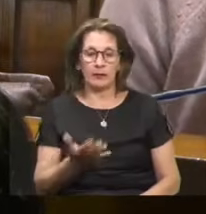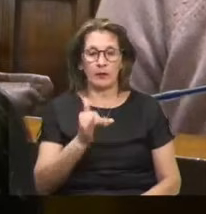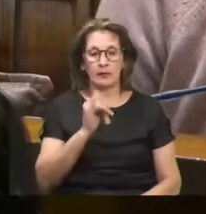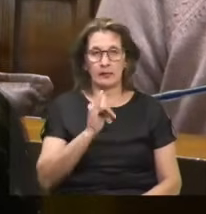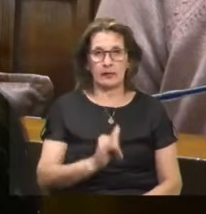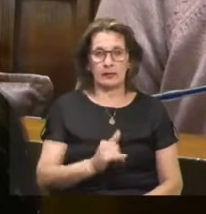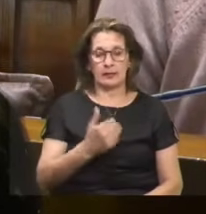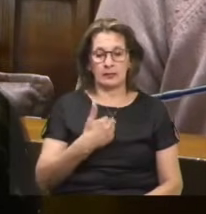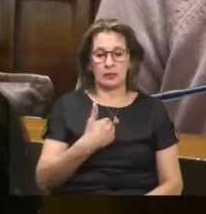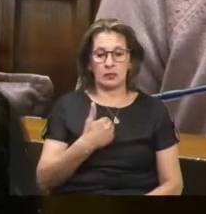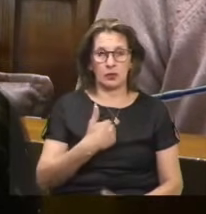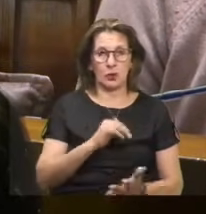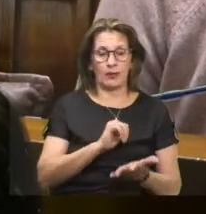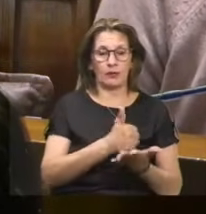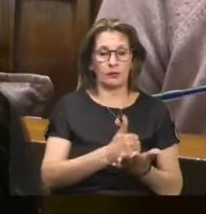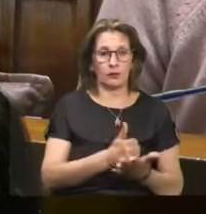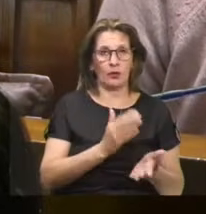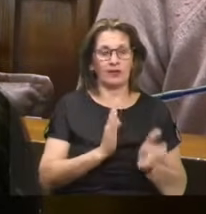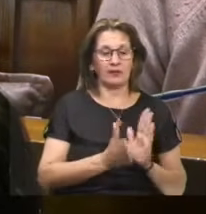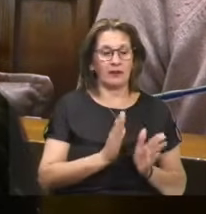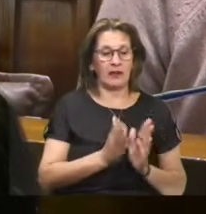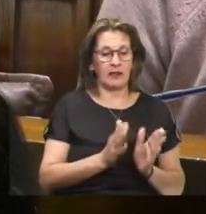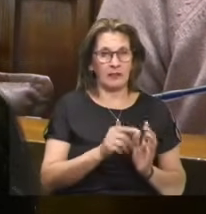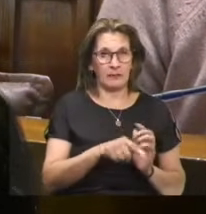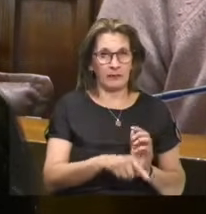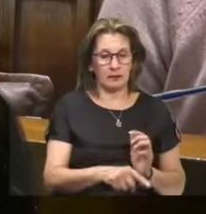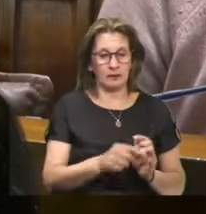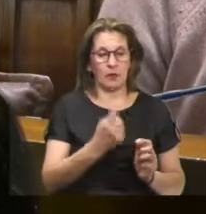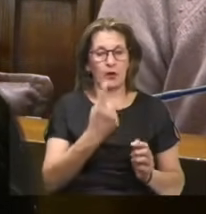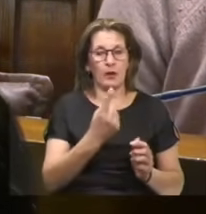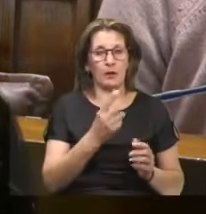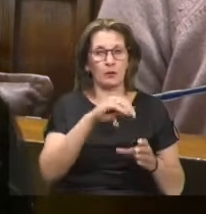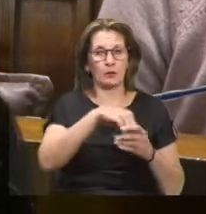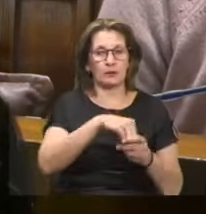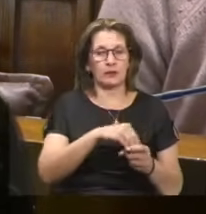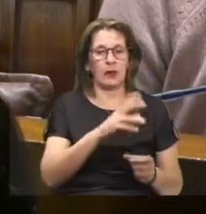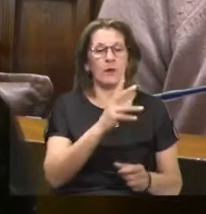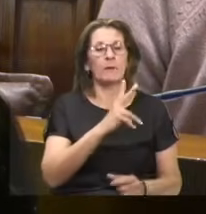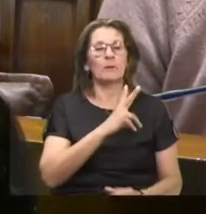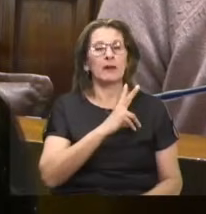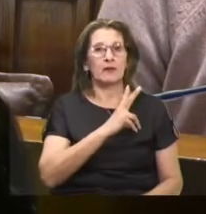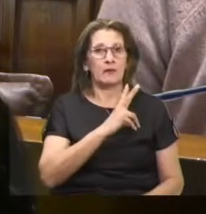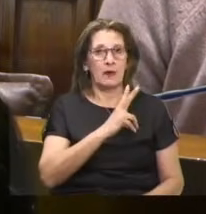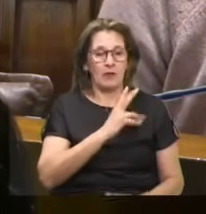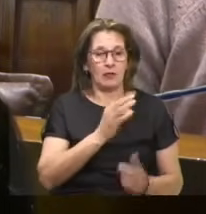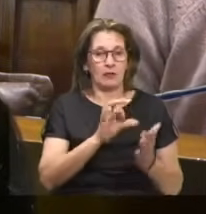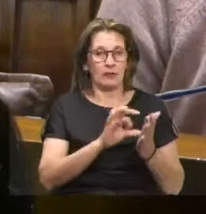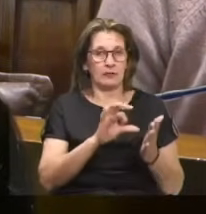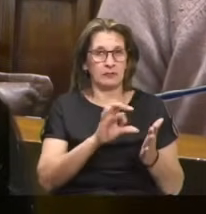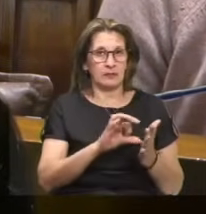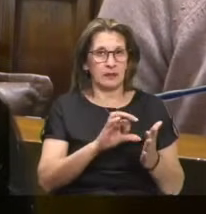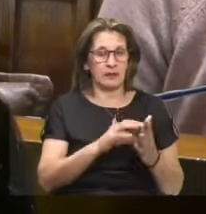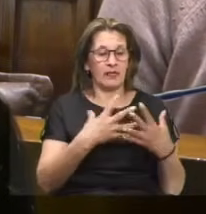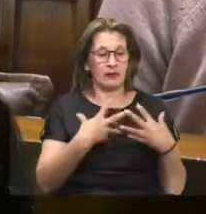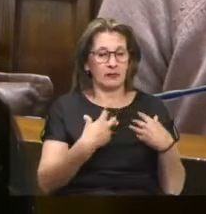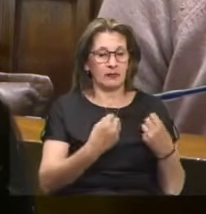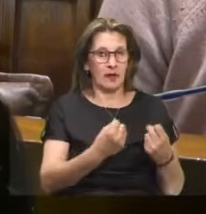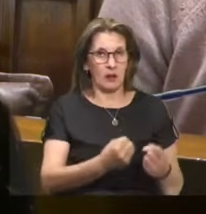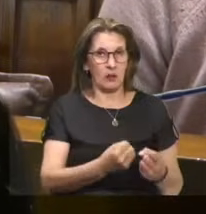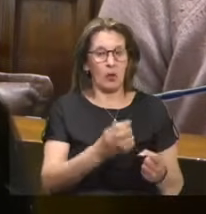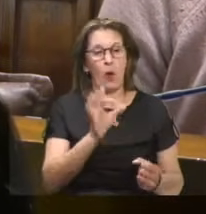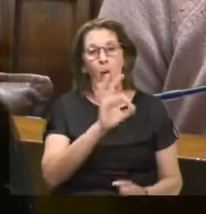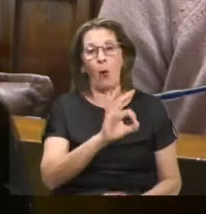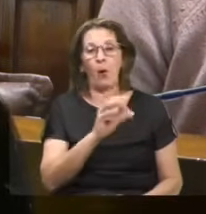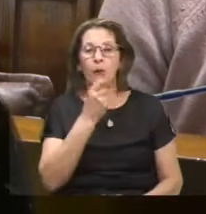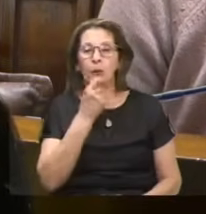se encuentre en tratamiento en un prestador privado del Sistema Nacional Integrado de Salud o, por